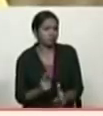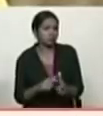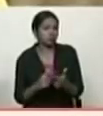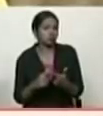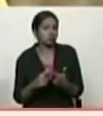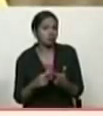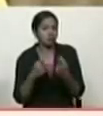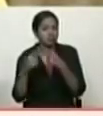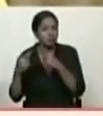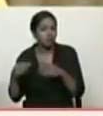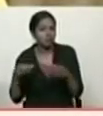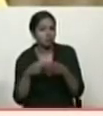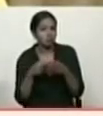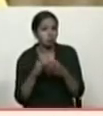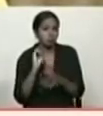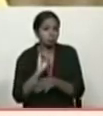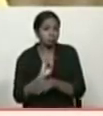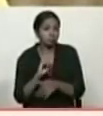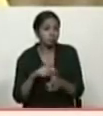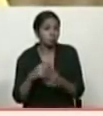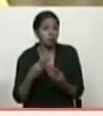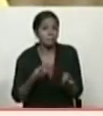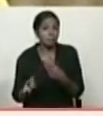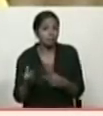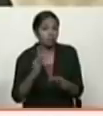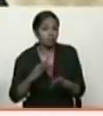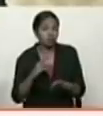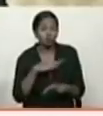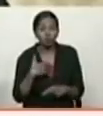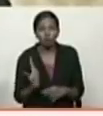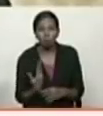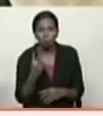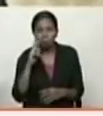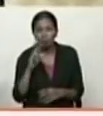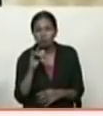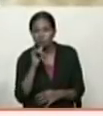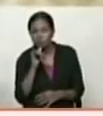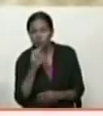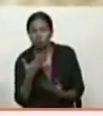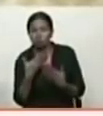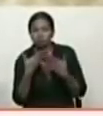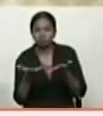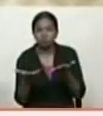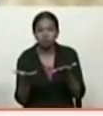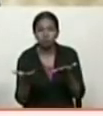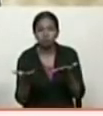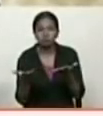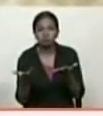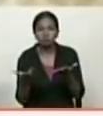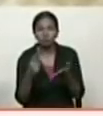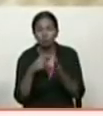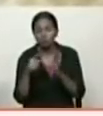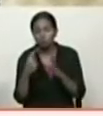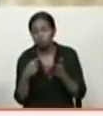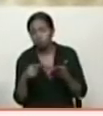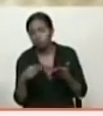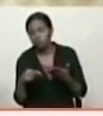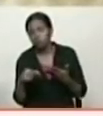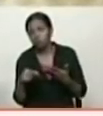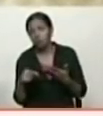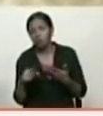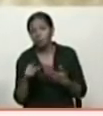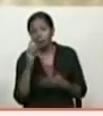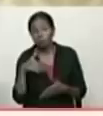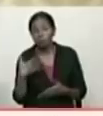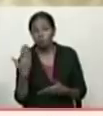haga. Nosotros estamos abiertos a intercambiar información, listados, bases de datos, para poder trabajar